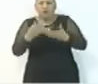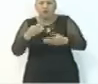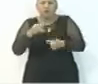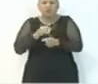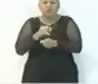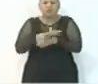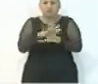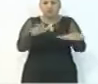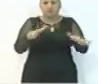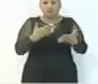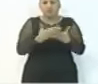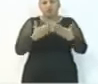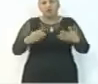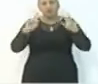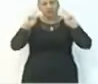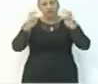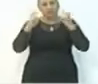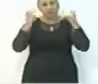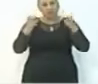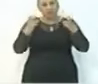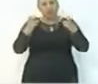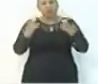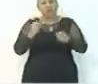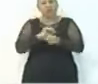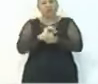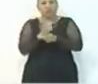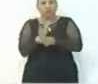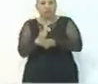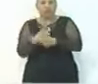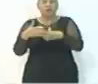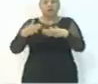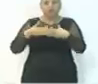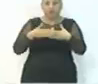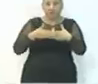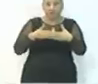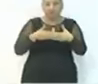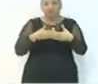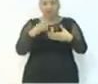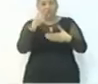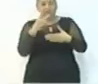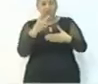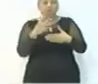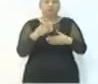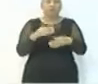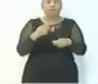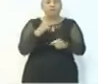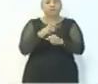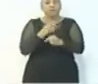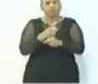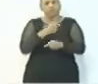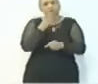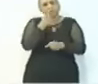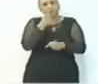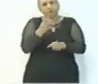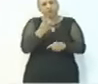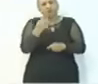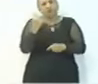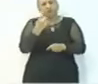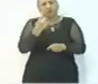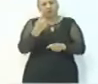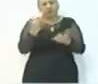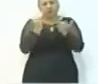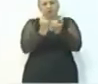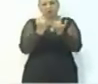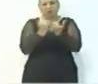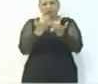importante en relación a este tema que es el COVID-19 y el embarazo. En primera instancia me gustaría comentarlos tal